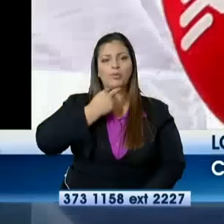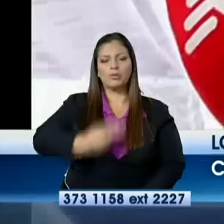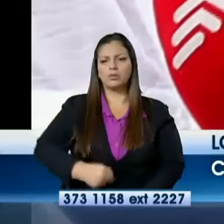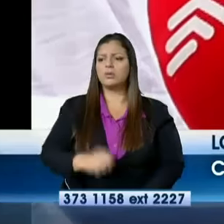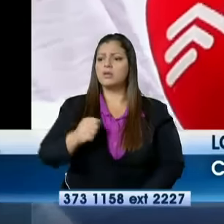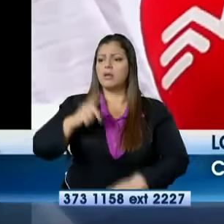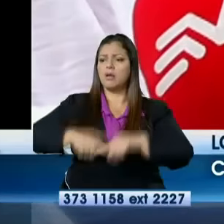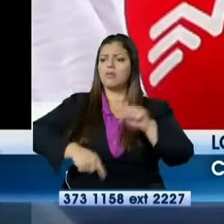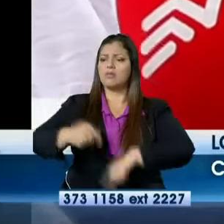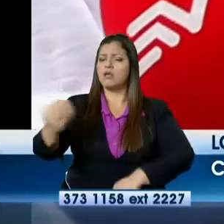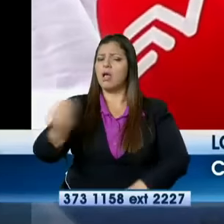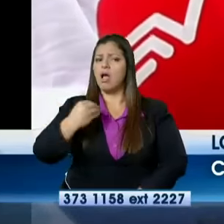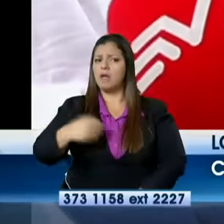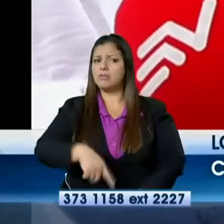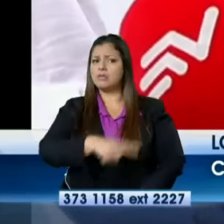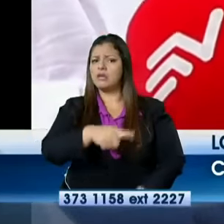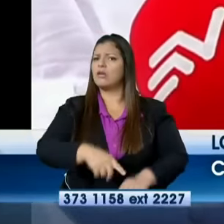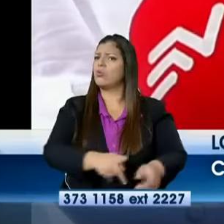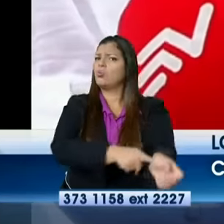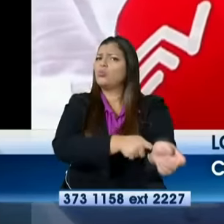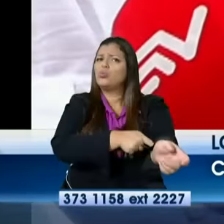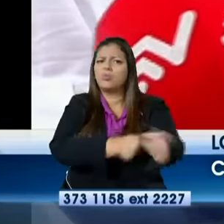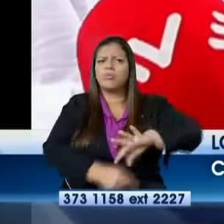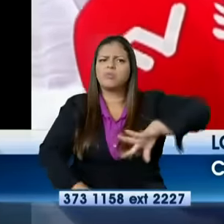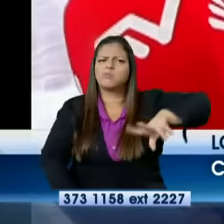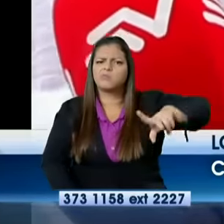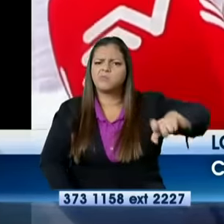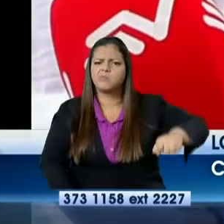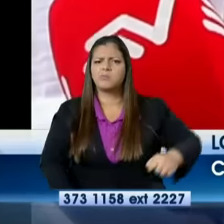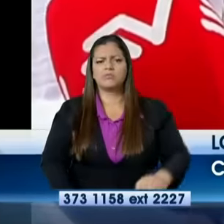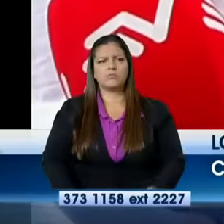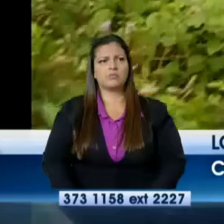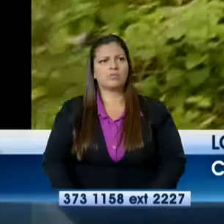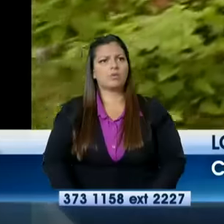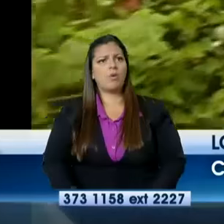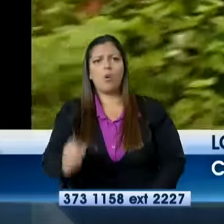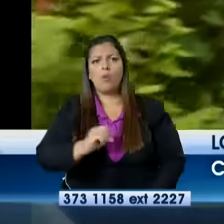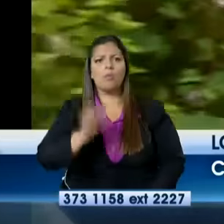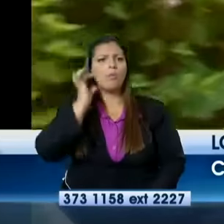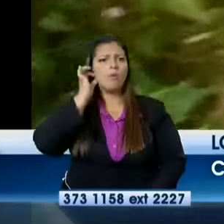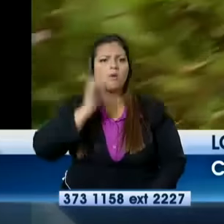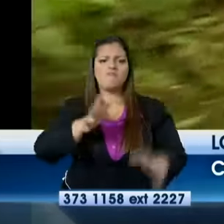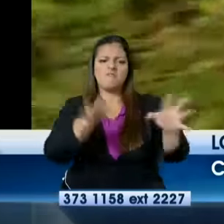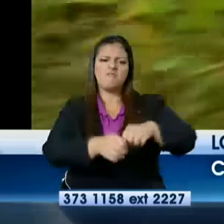auxiliar. Eso es siempre, ¿no? ¿Qué le puedo decir? Al mes, 3 veces. Por ello